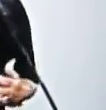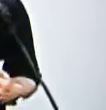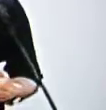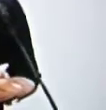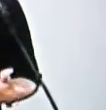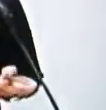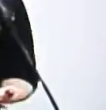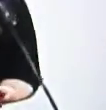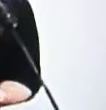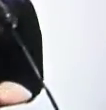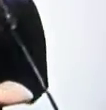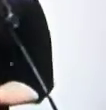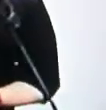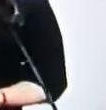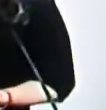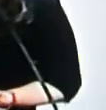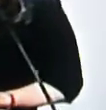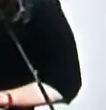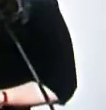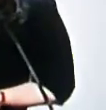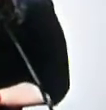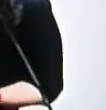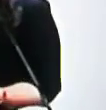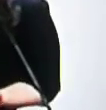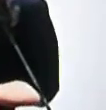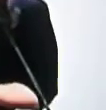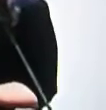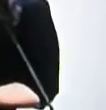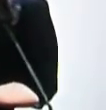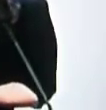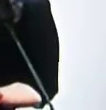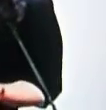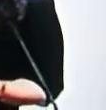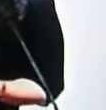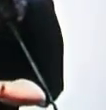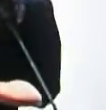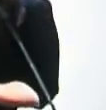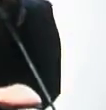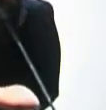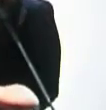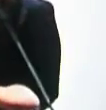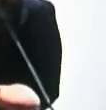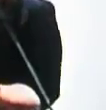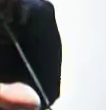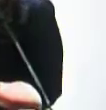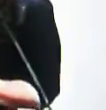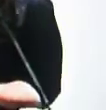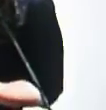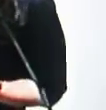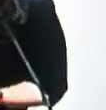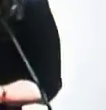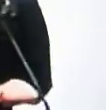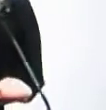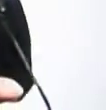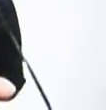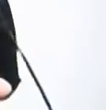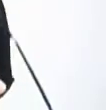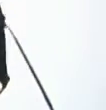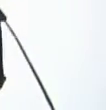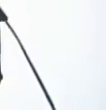dudas, sino también un fuerza en el que te transmiten no aflojes, seguí